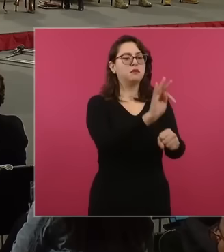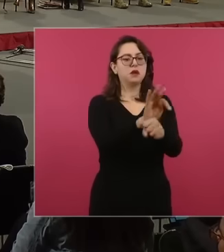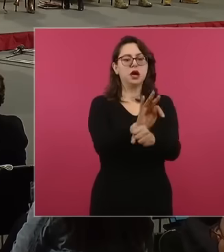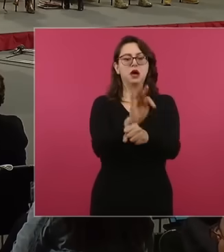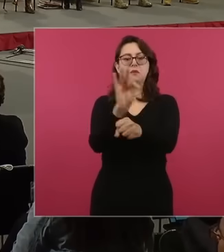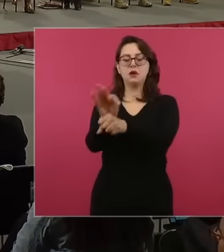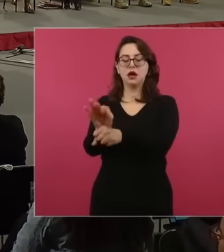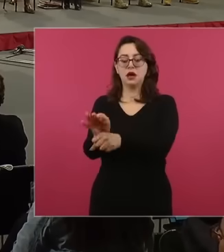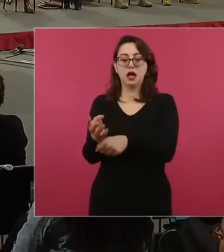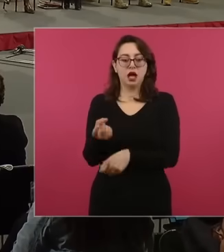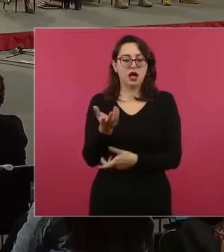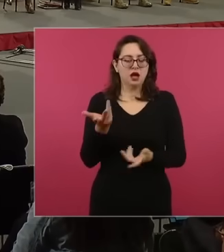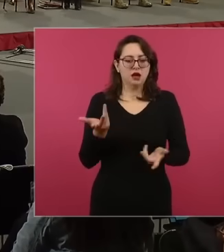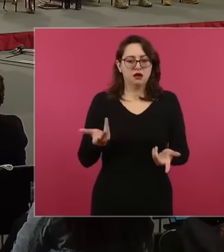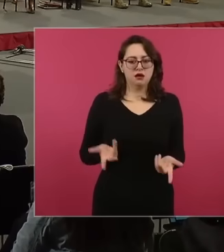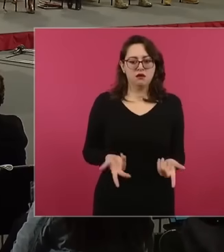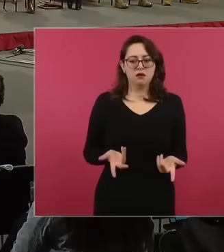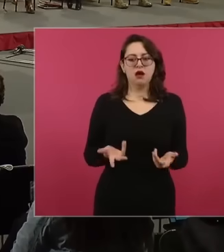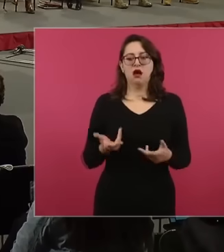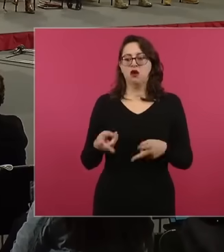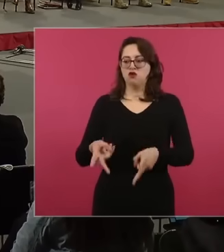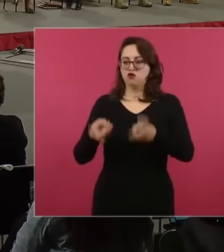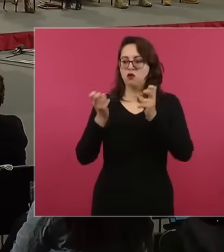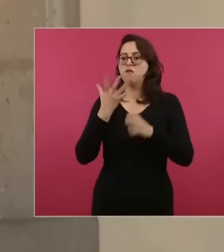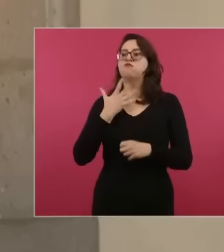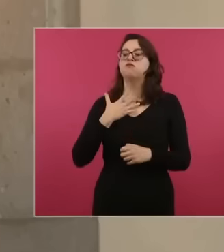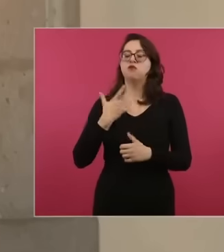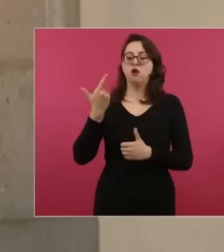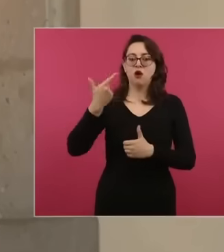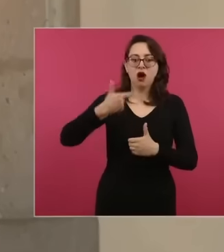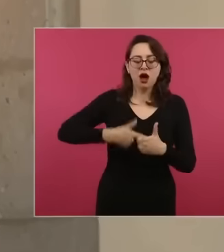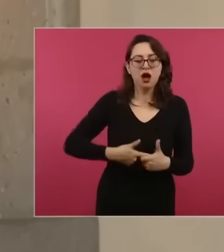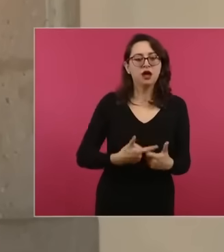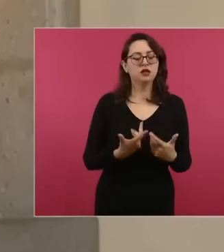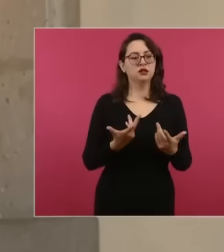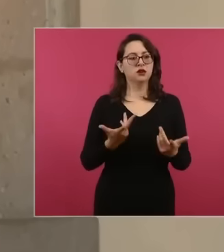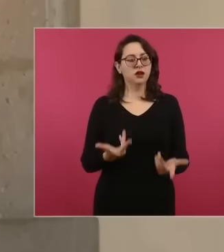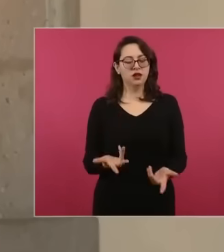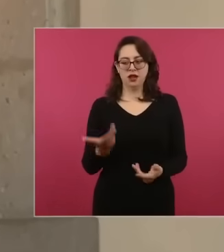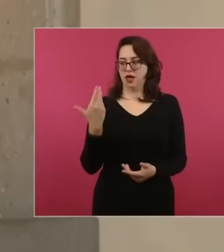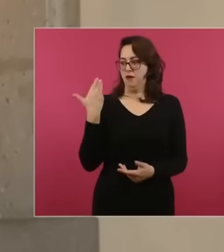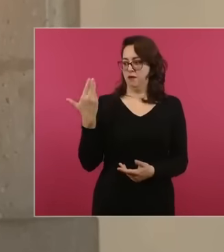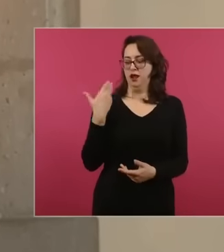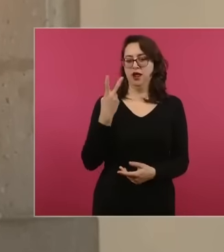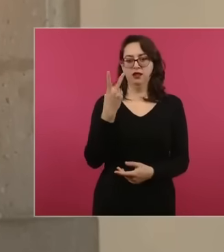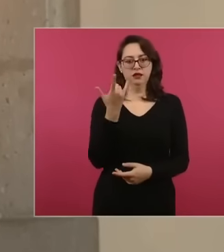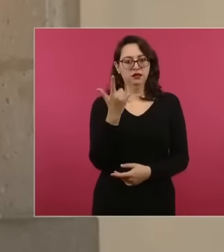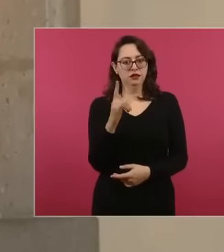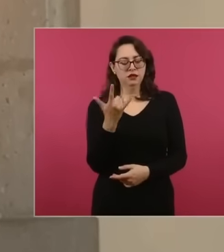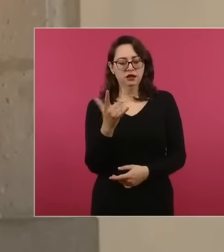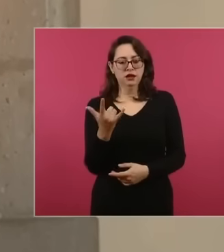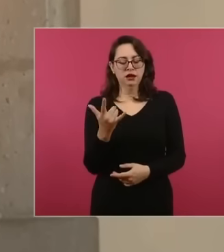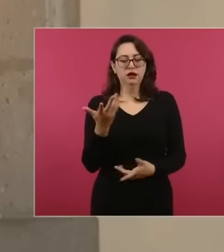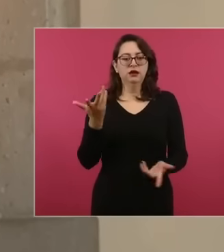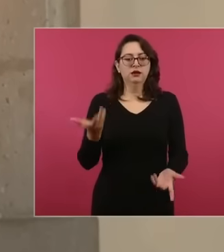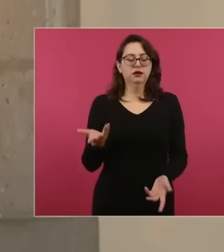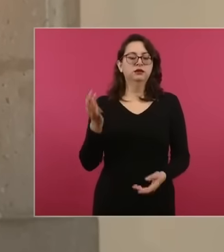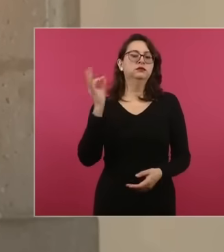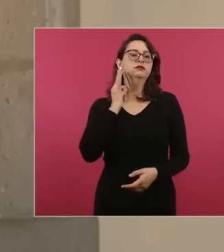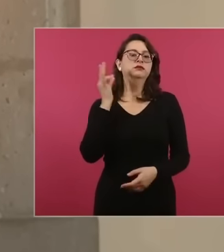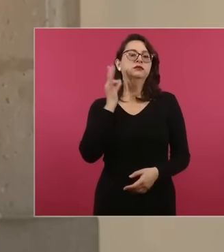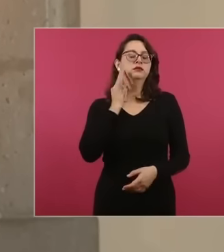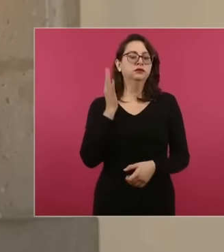abreviados por el delito de huachicol en el que el pasado dos de junio pretendió que la fiscalía redujera de ocho años